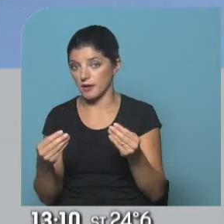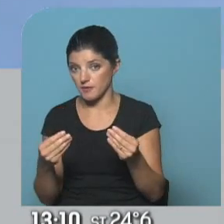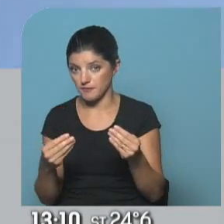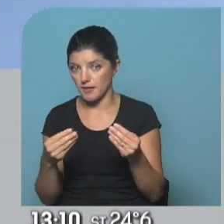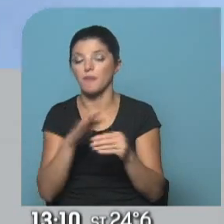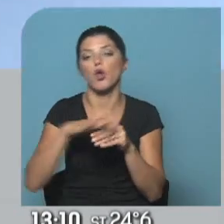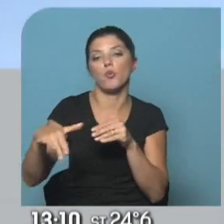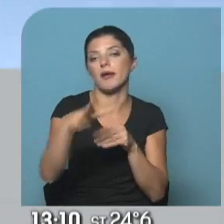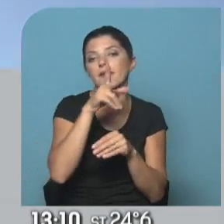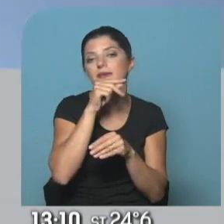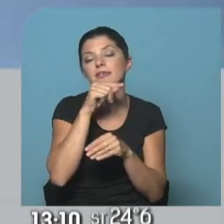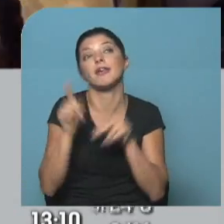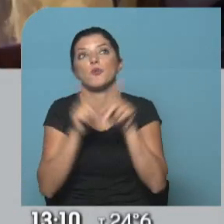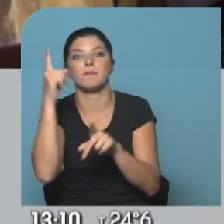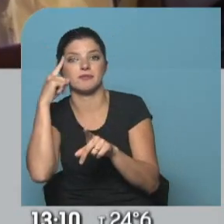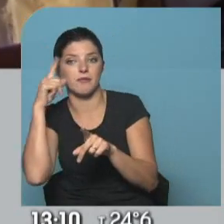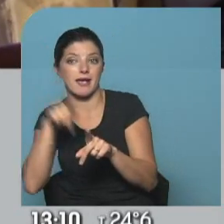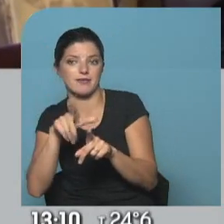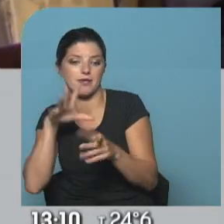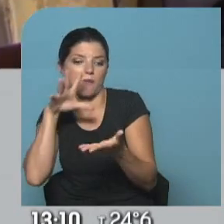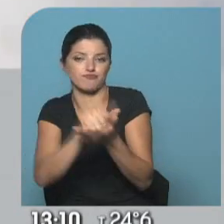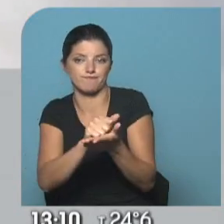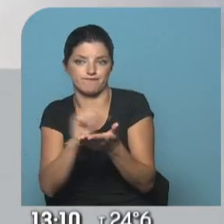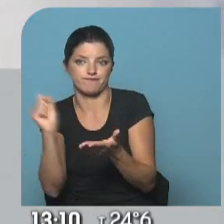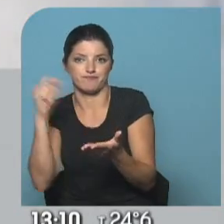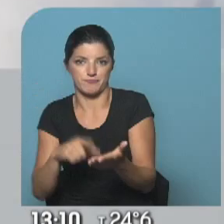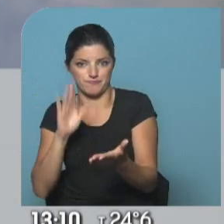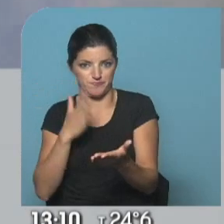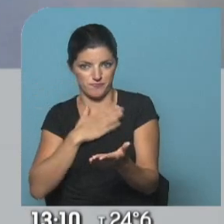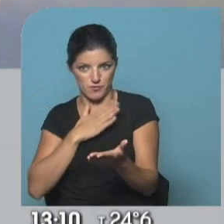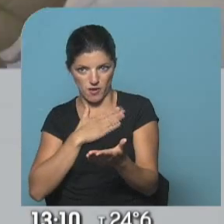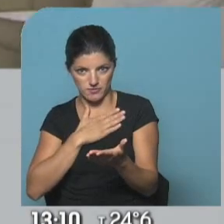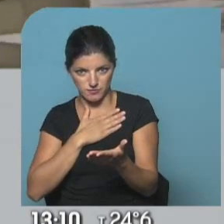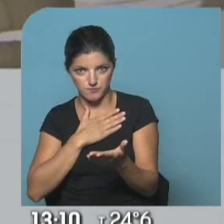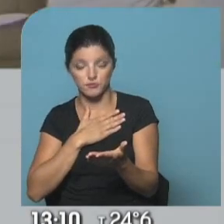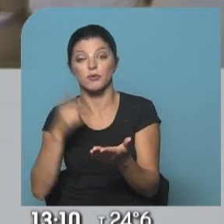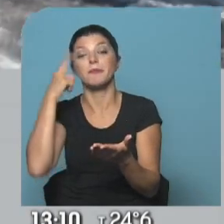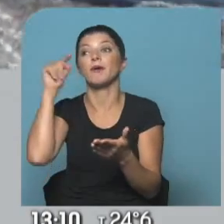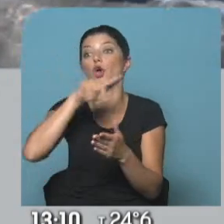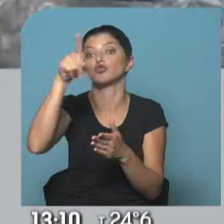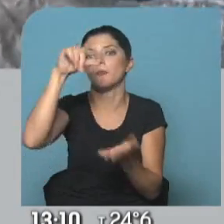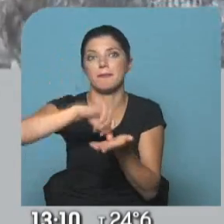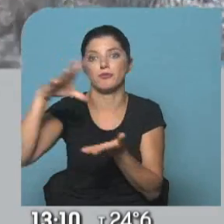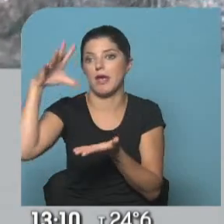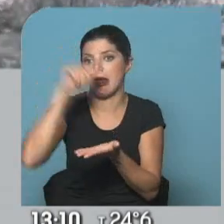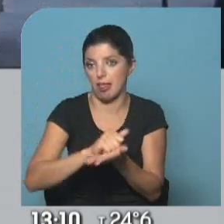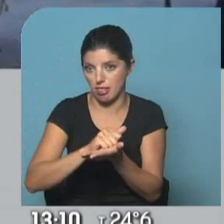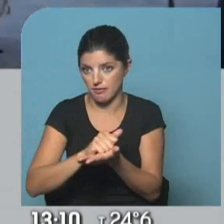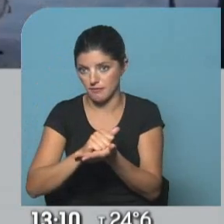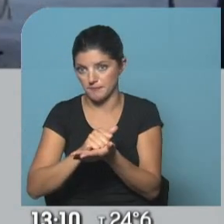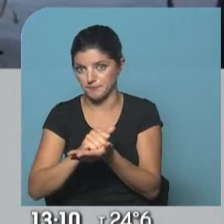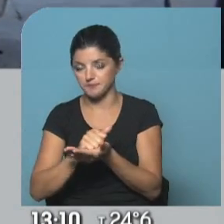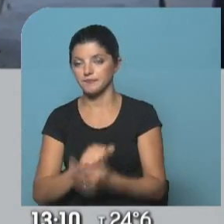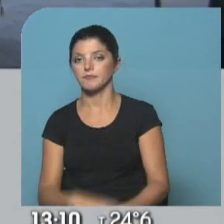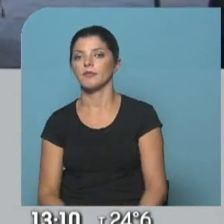vacíos y uno tenía la fantasía de que ese vacío podía ser ocupado por algún ejército de otro país. No ha habido realmente